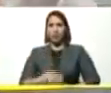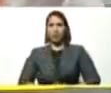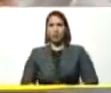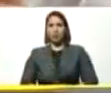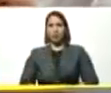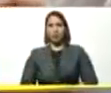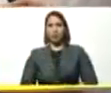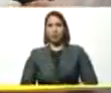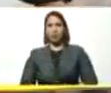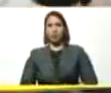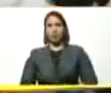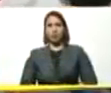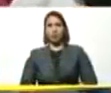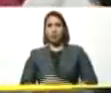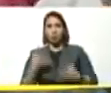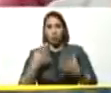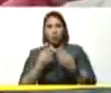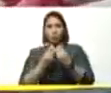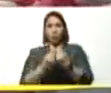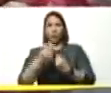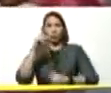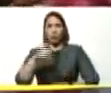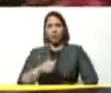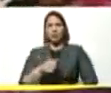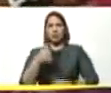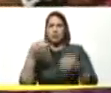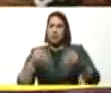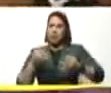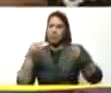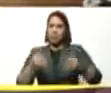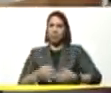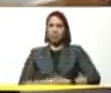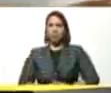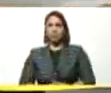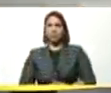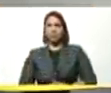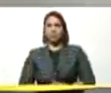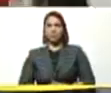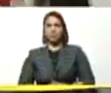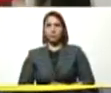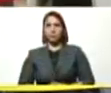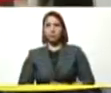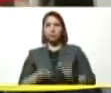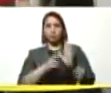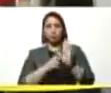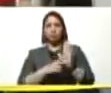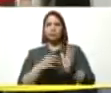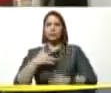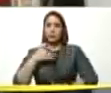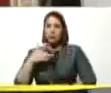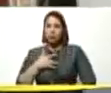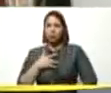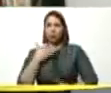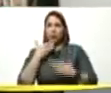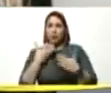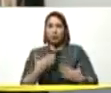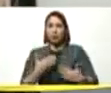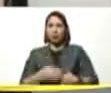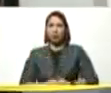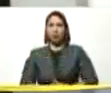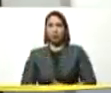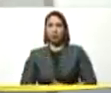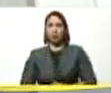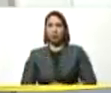Puliti ha estado con nosotros también a cada momento. Y de verdad que me siento muy agradecida, porque todo ha